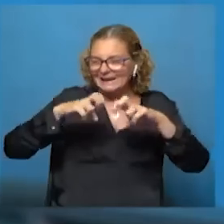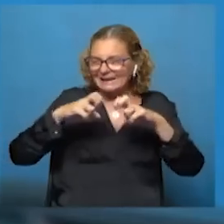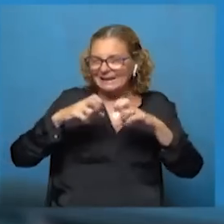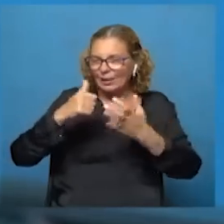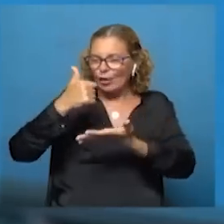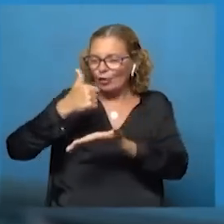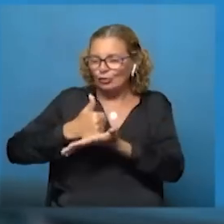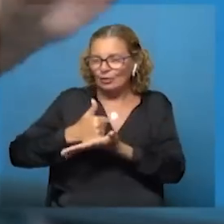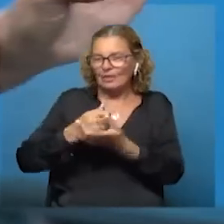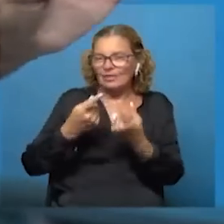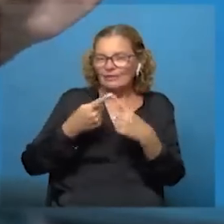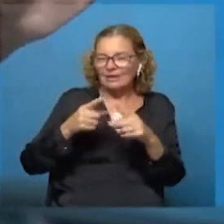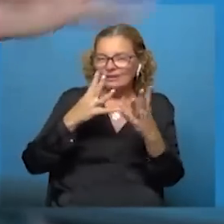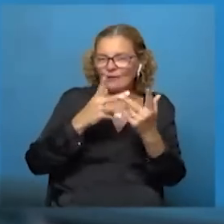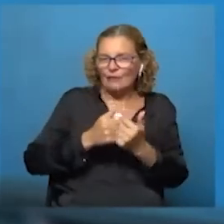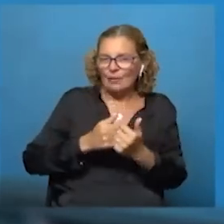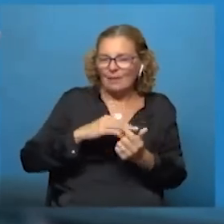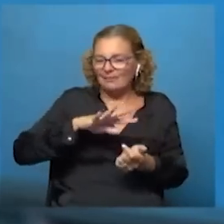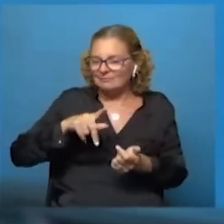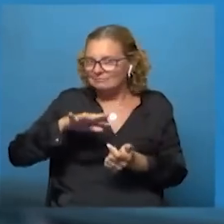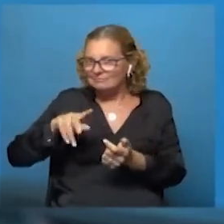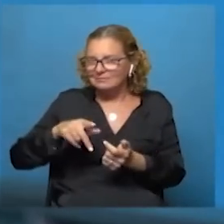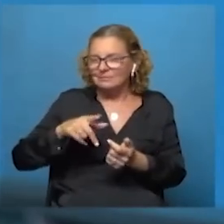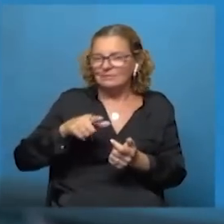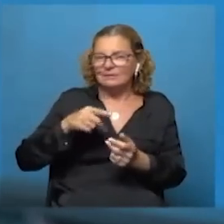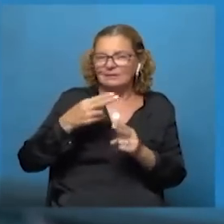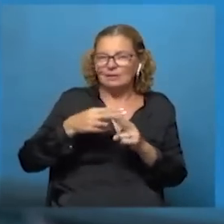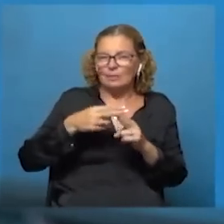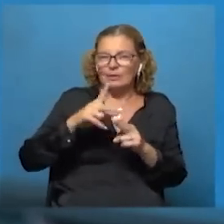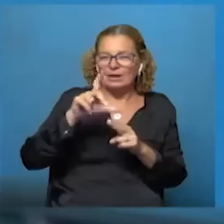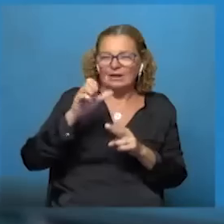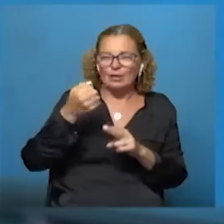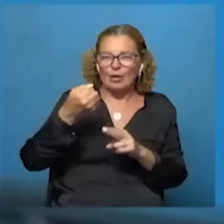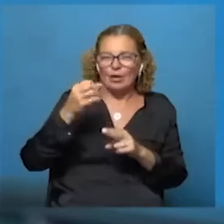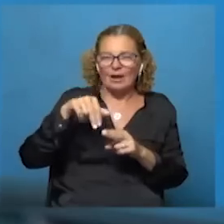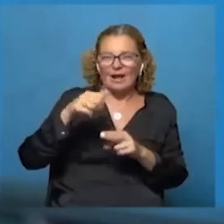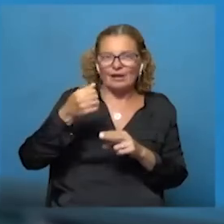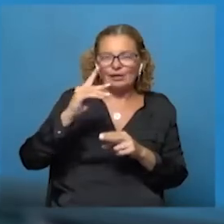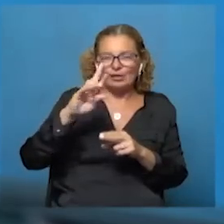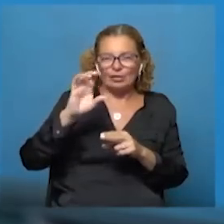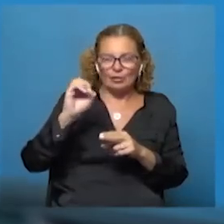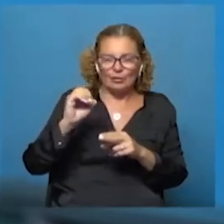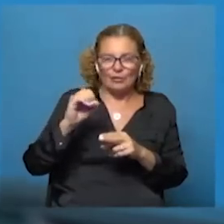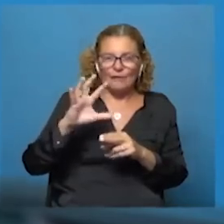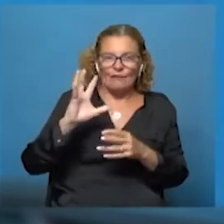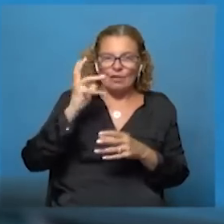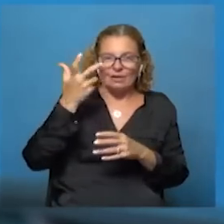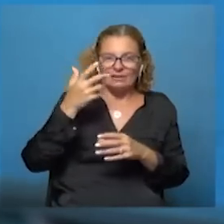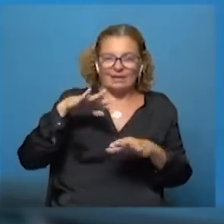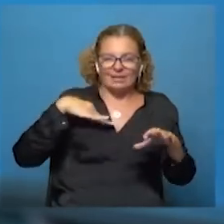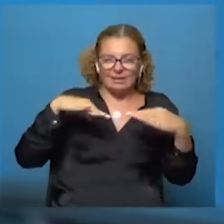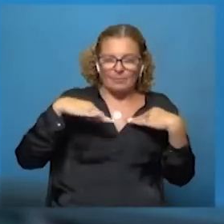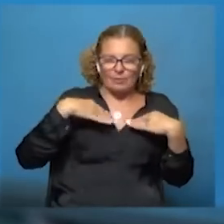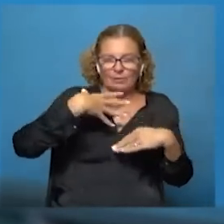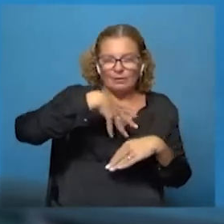otro lugar distintas modalidades delictivas y acá te nombre Leonardo mendiondo sociólogo con el tema violencia en el deporte que lo llevamos